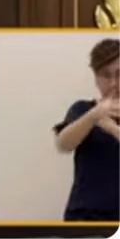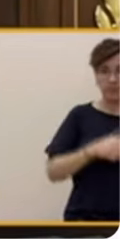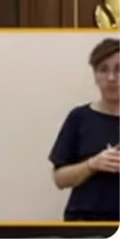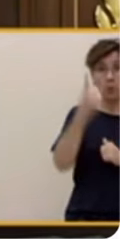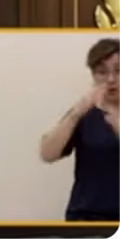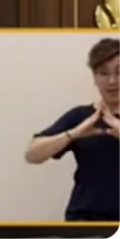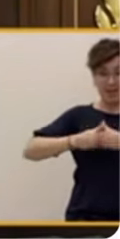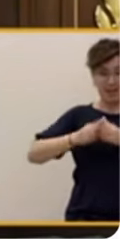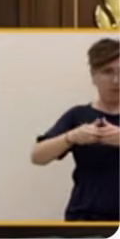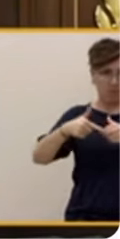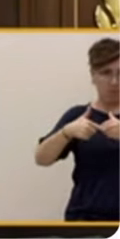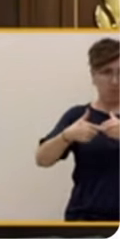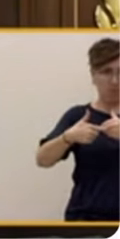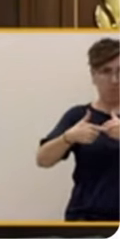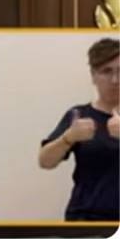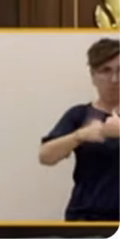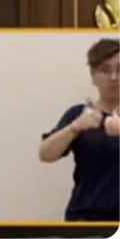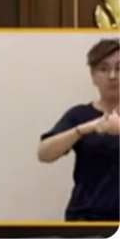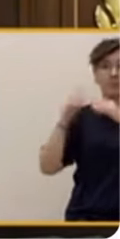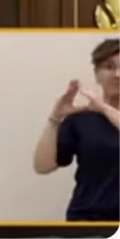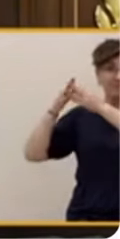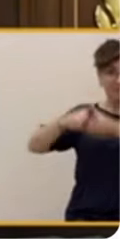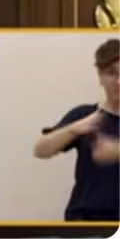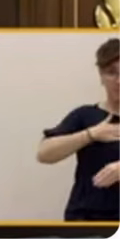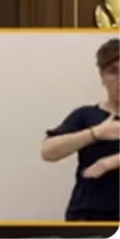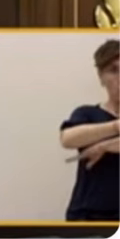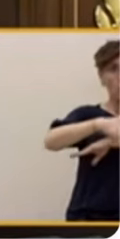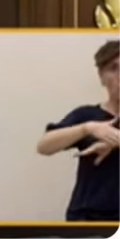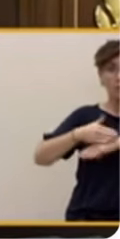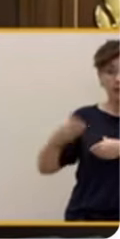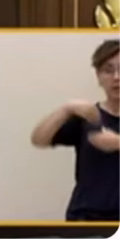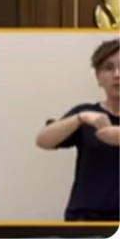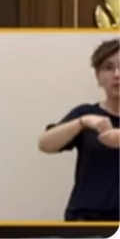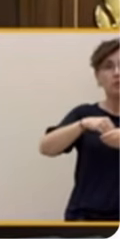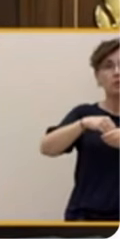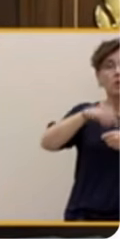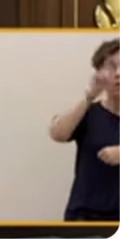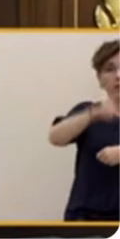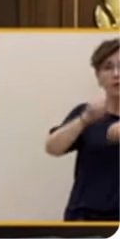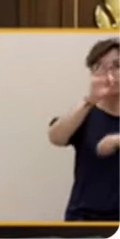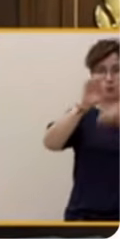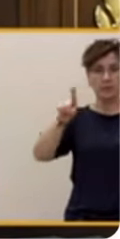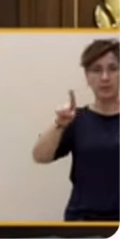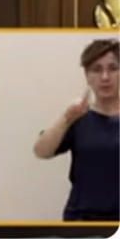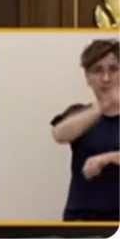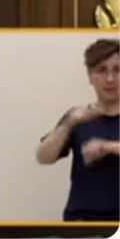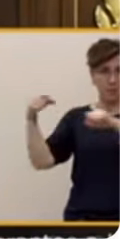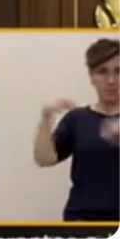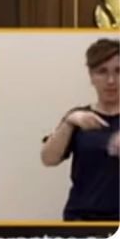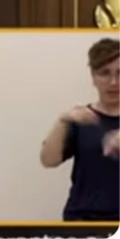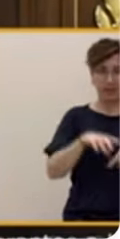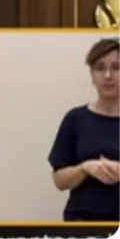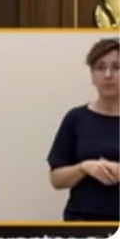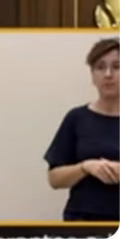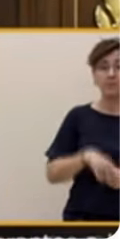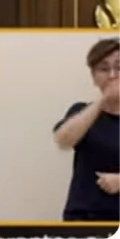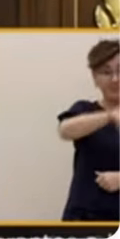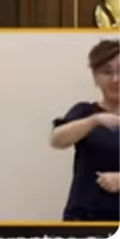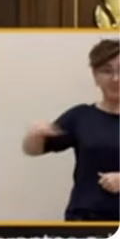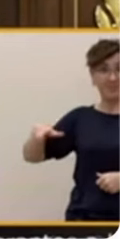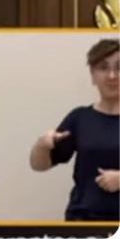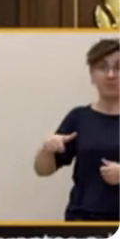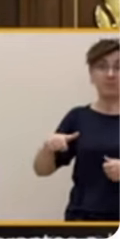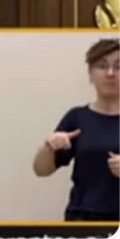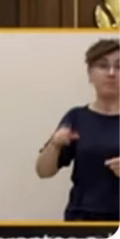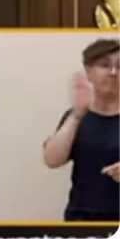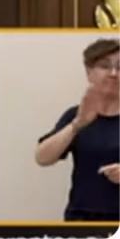costas con 106 inmigrantes ilegales a bordo. Los sin papeles detenidos, entre los que había 10 mujeres y una niña de 4